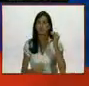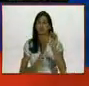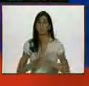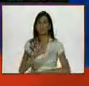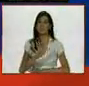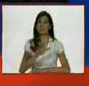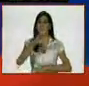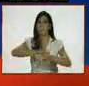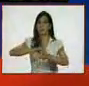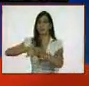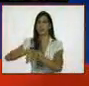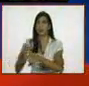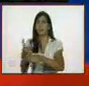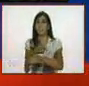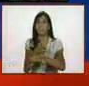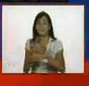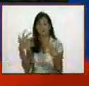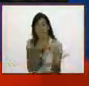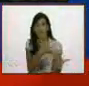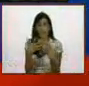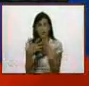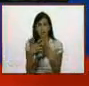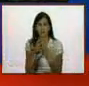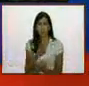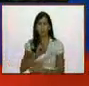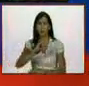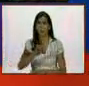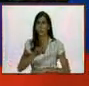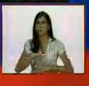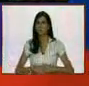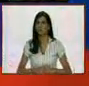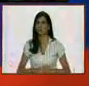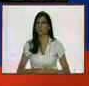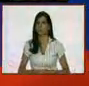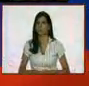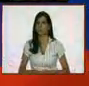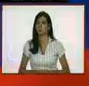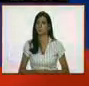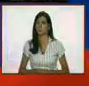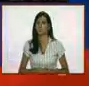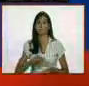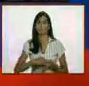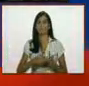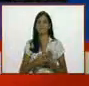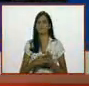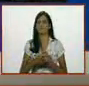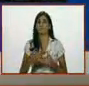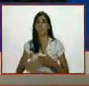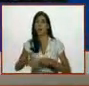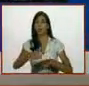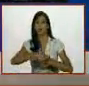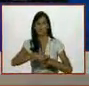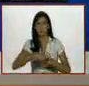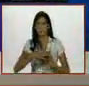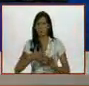15 prisioneros de guerra el pasado 2 de julio carece de connotaciones a largo plazo.